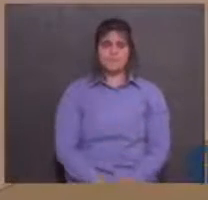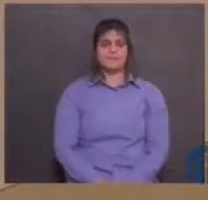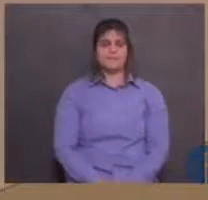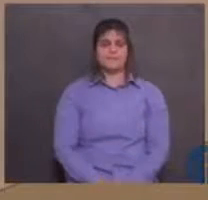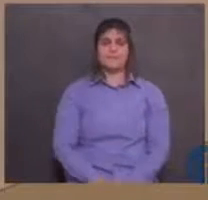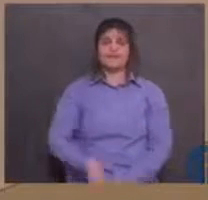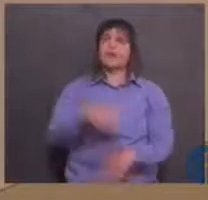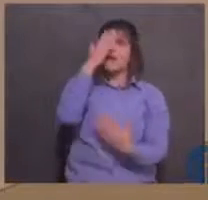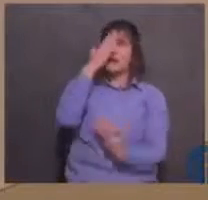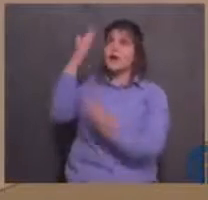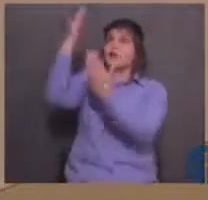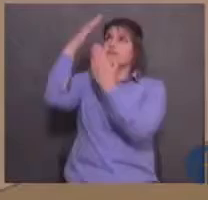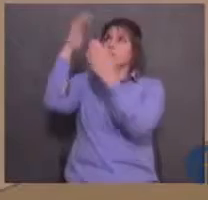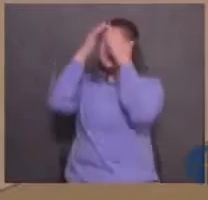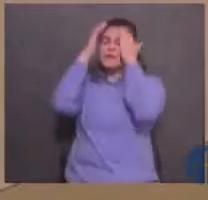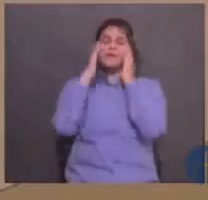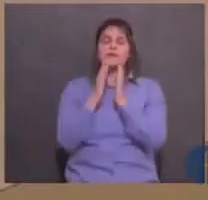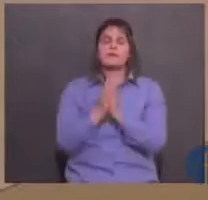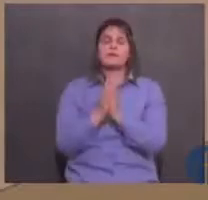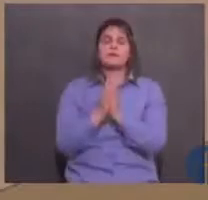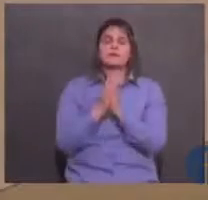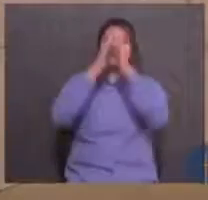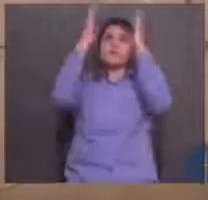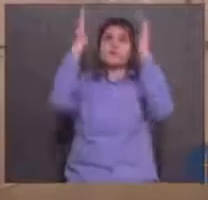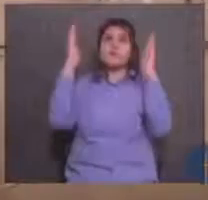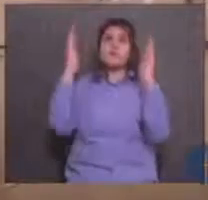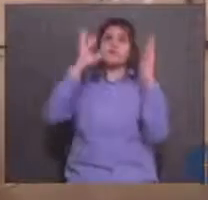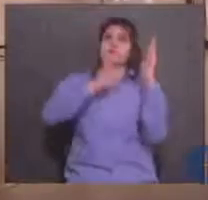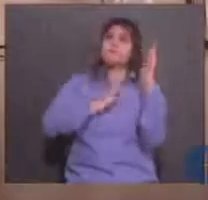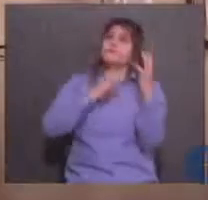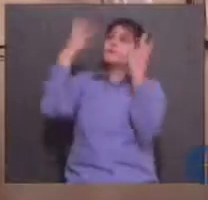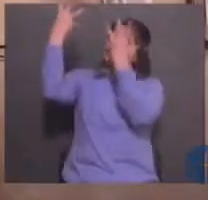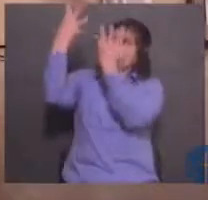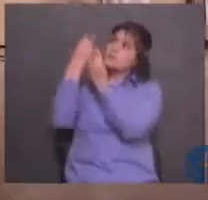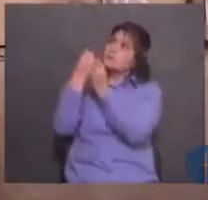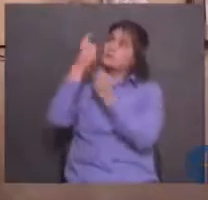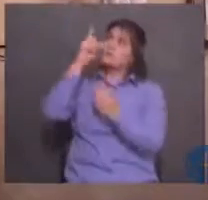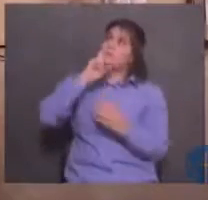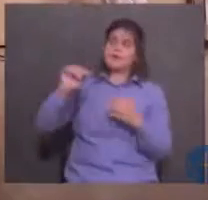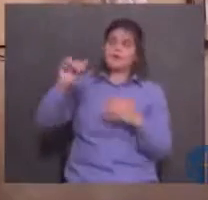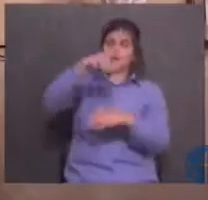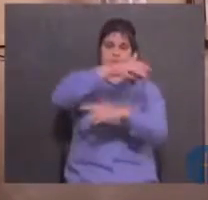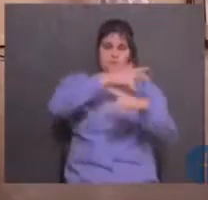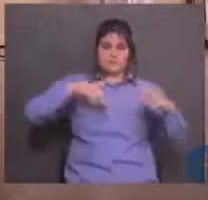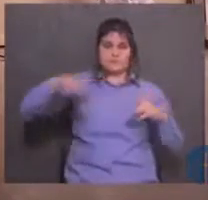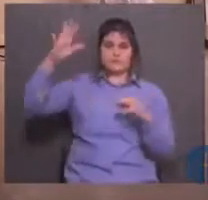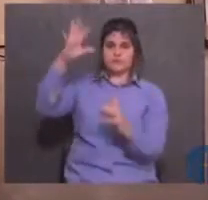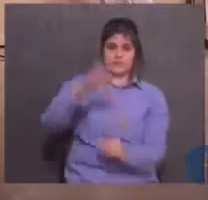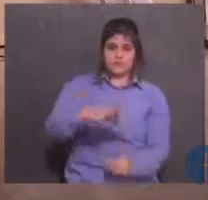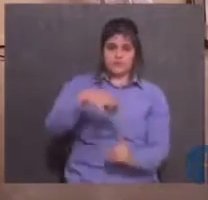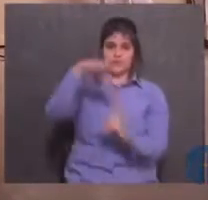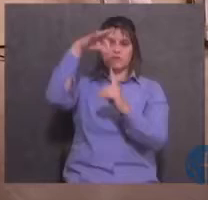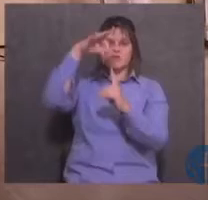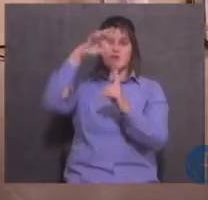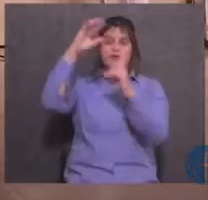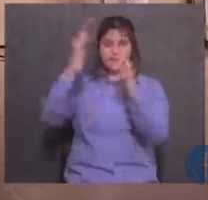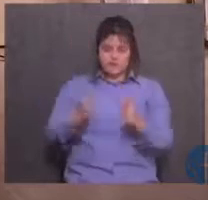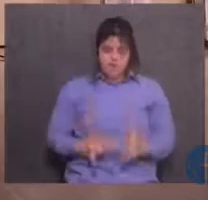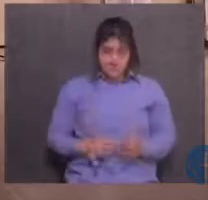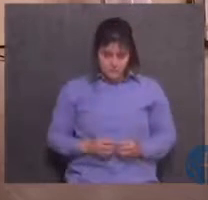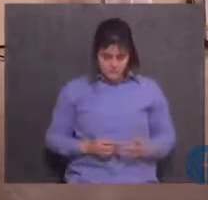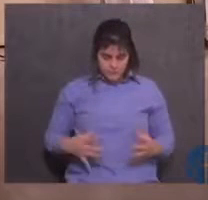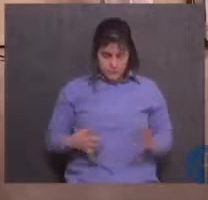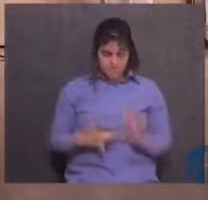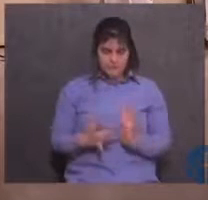Dios te salve María, llena eres de gracia, el Señor está contigo. Bendita tú eres entre todas las mujeres, y bendito